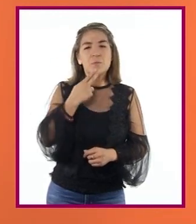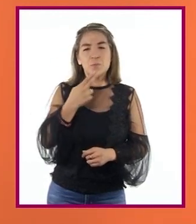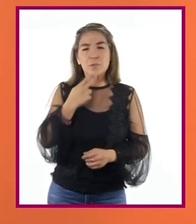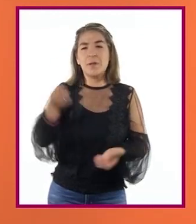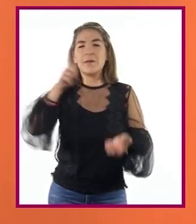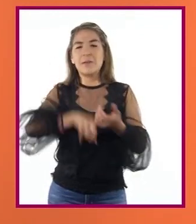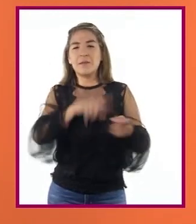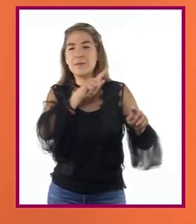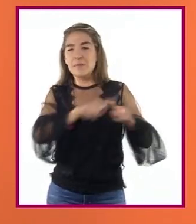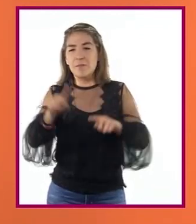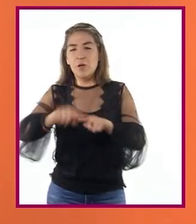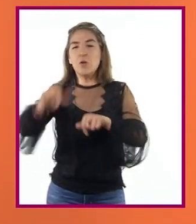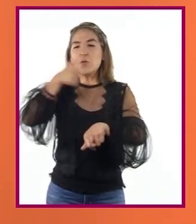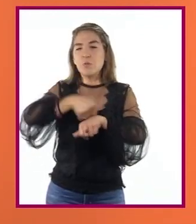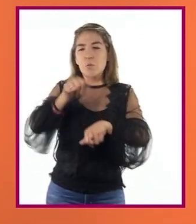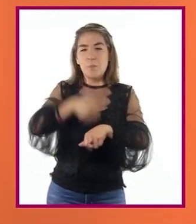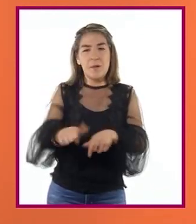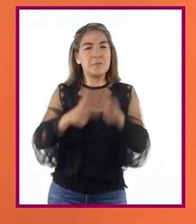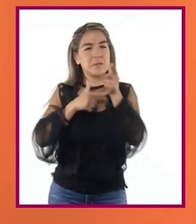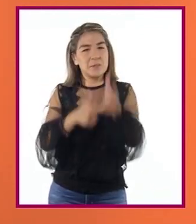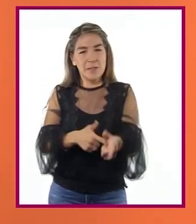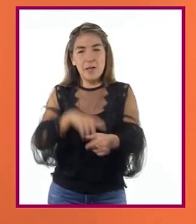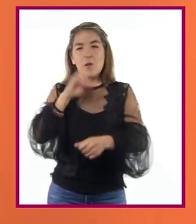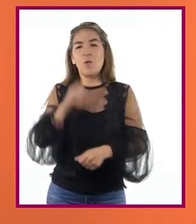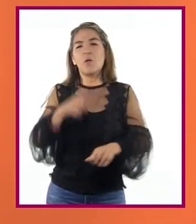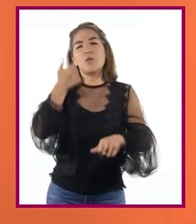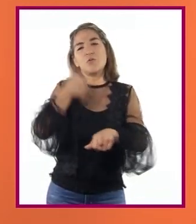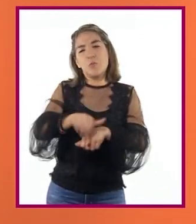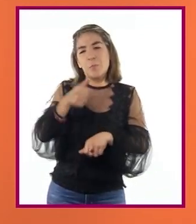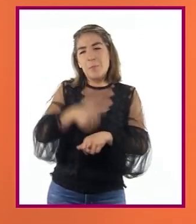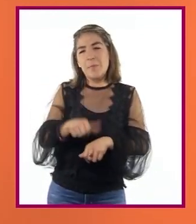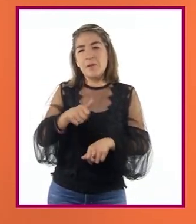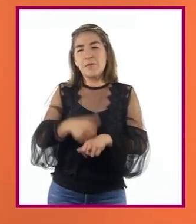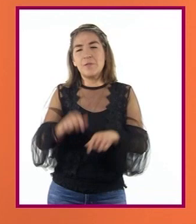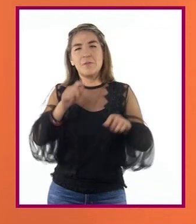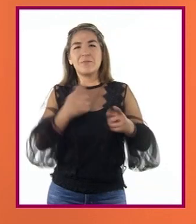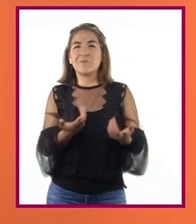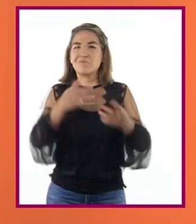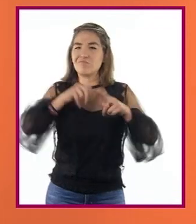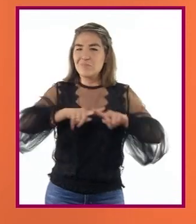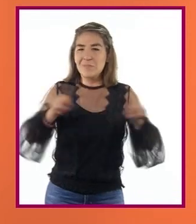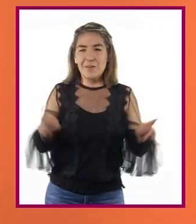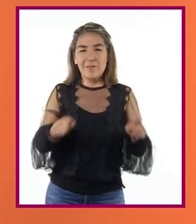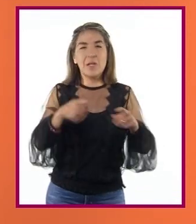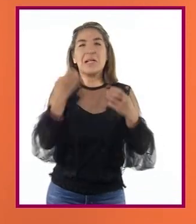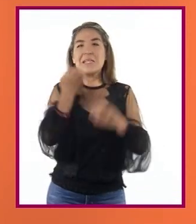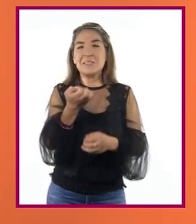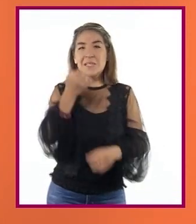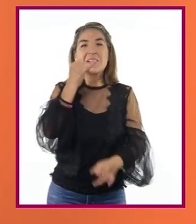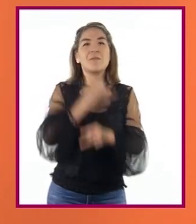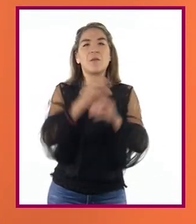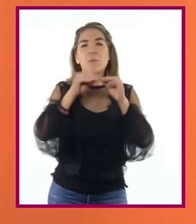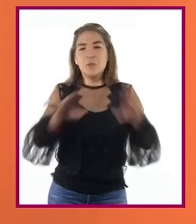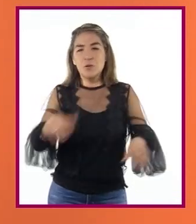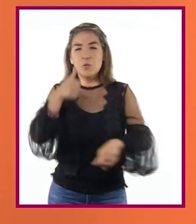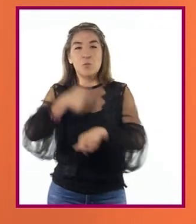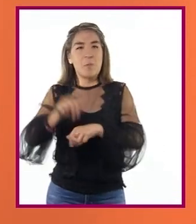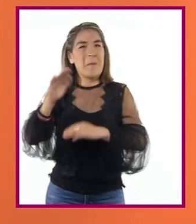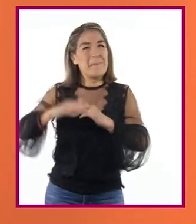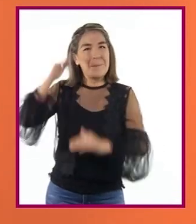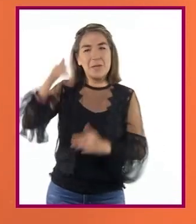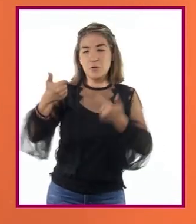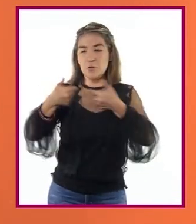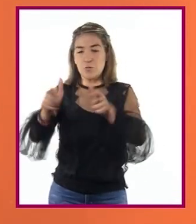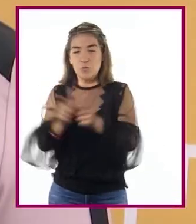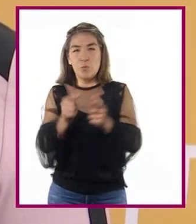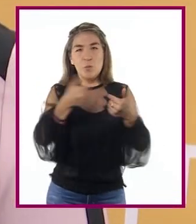para variables continuas o para variables discretas, con un gran número de datos y que se han agrupado